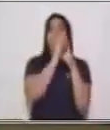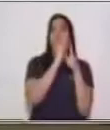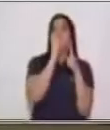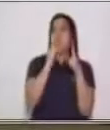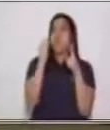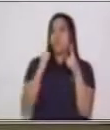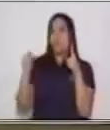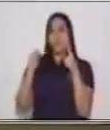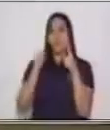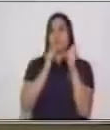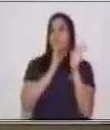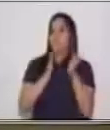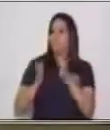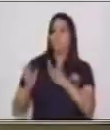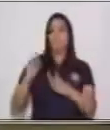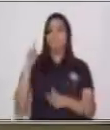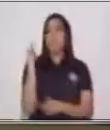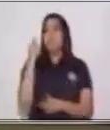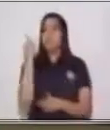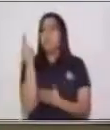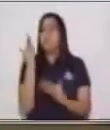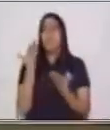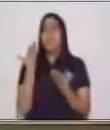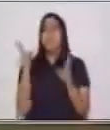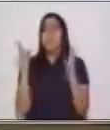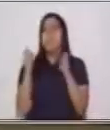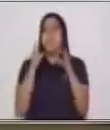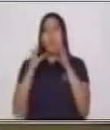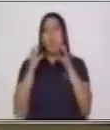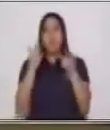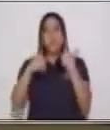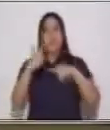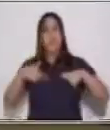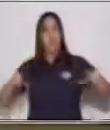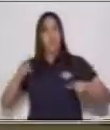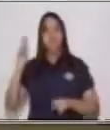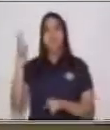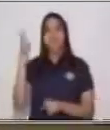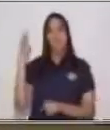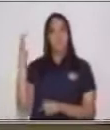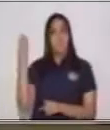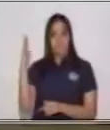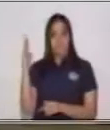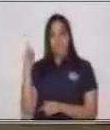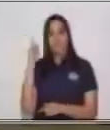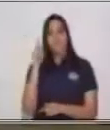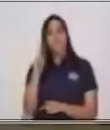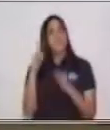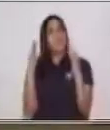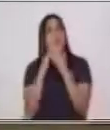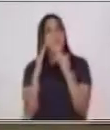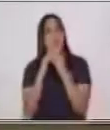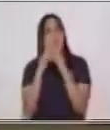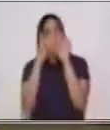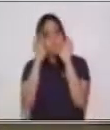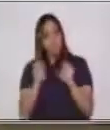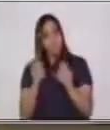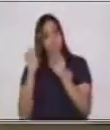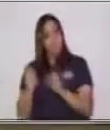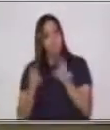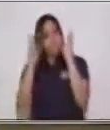literal en la primera parte del área de comunicación y lenguaje en el grado de segundo básico. Si en casa hay alguna persona